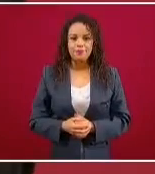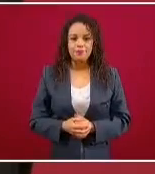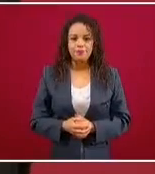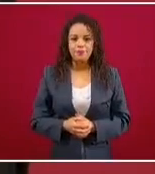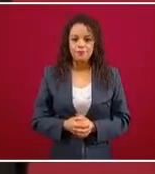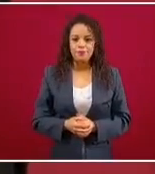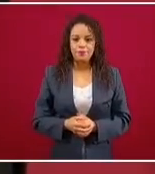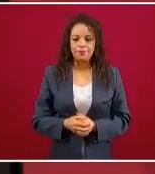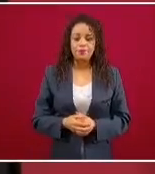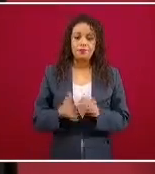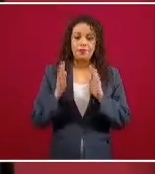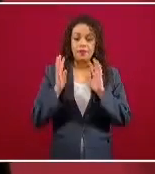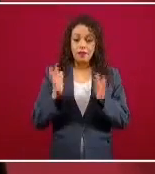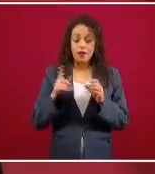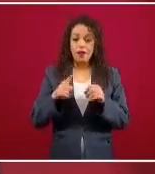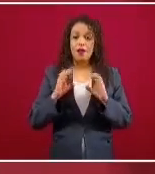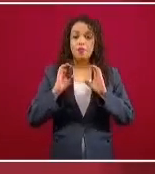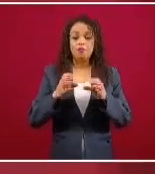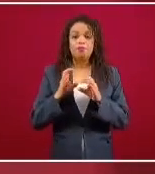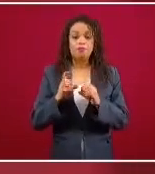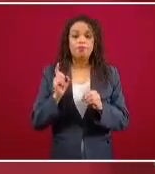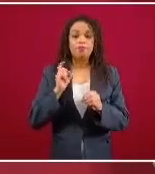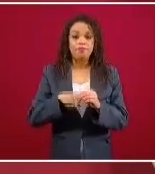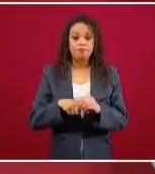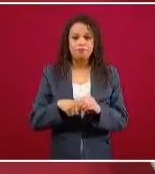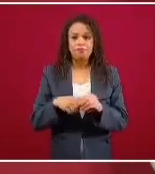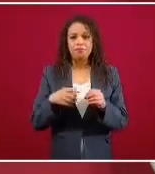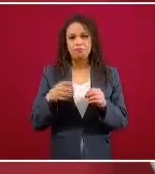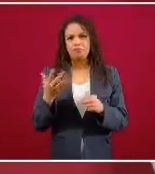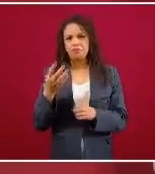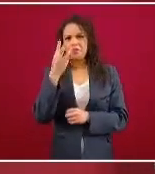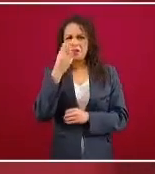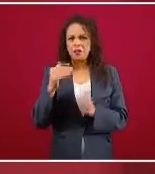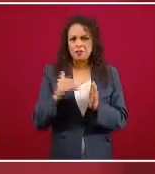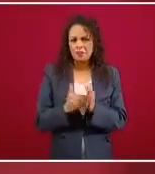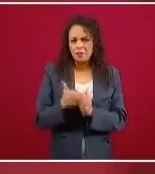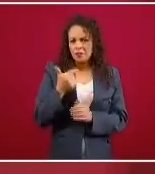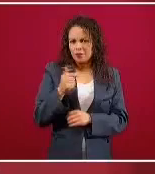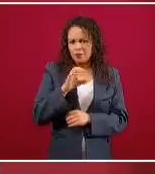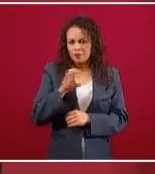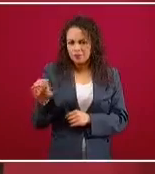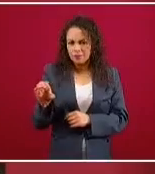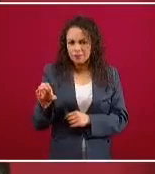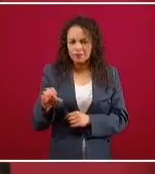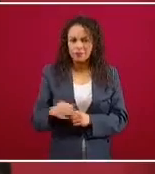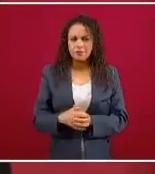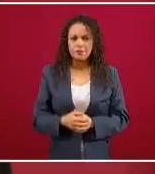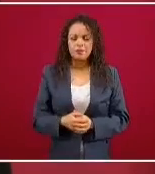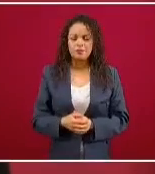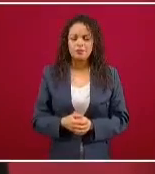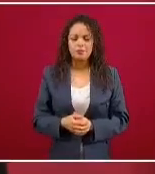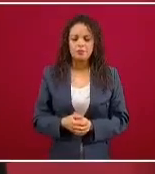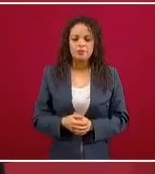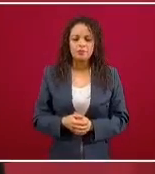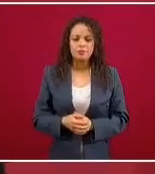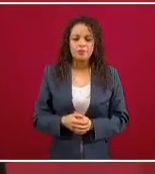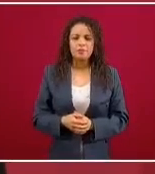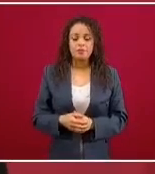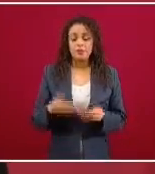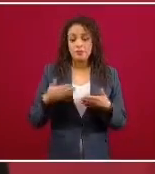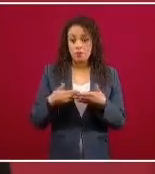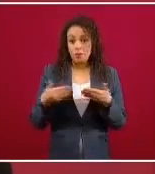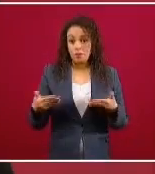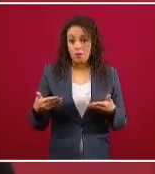Ya se han contratado como 3,700. Se está llevando a